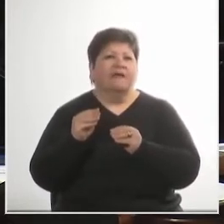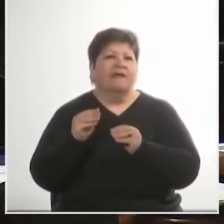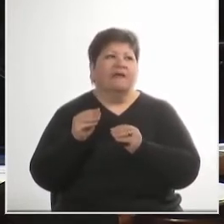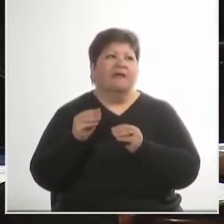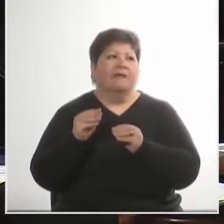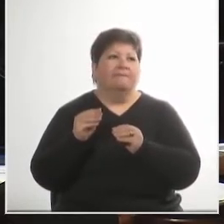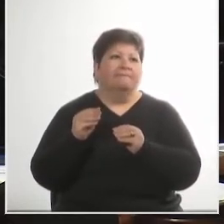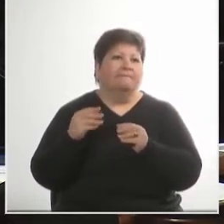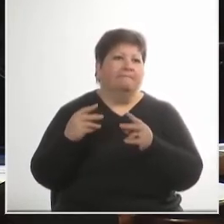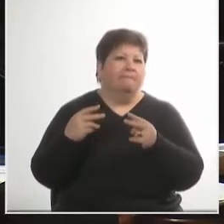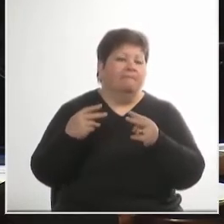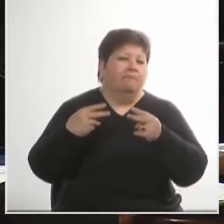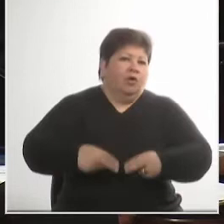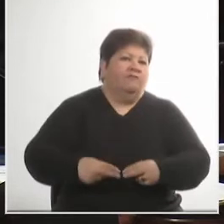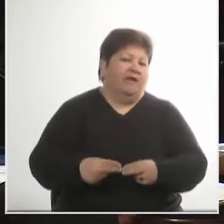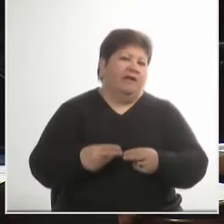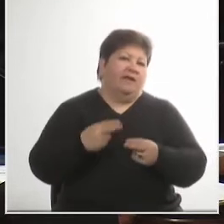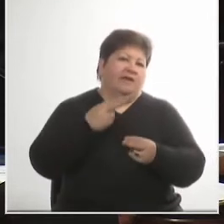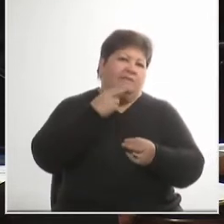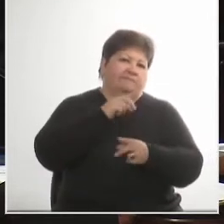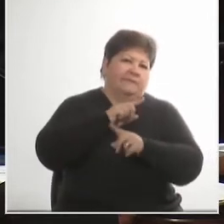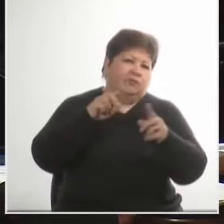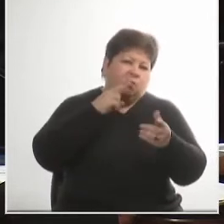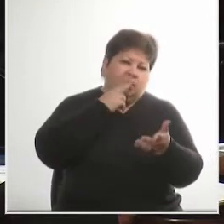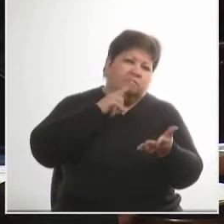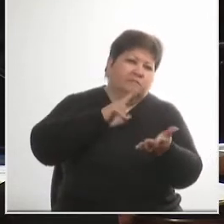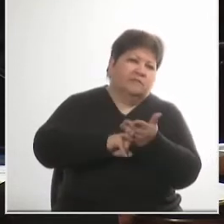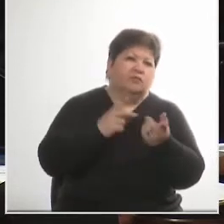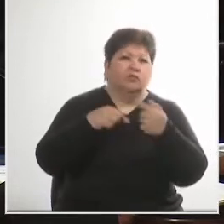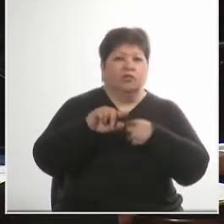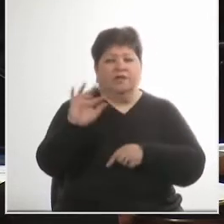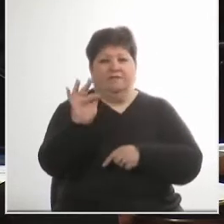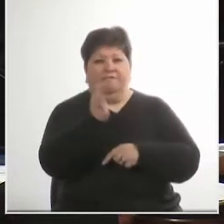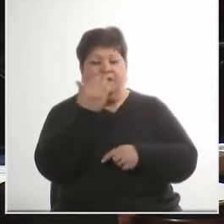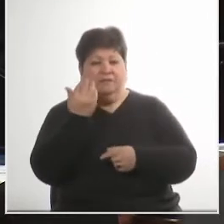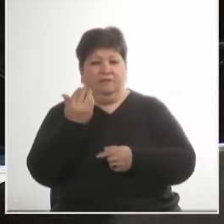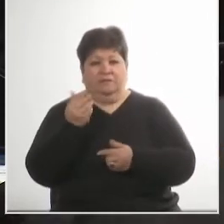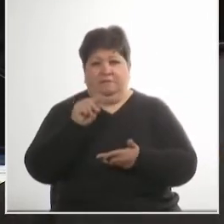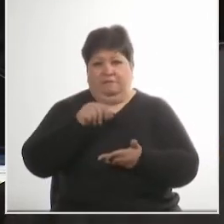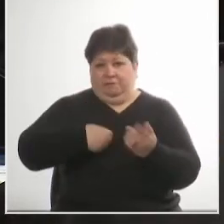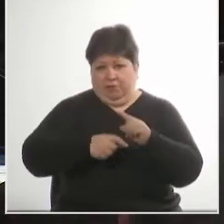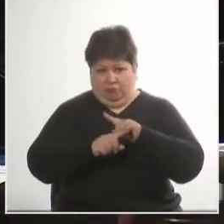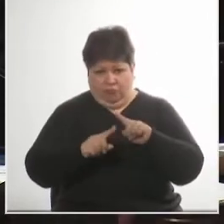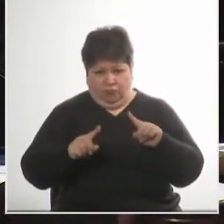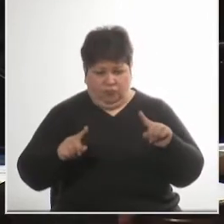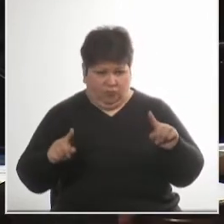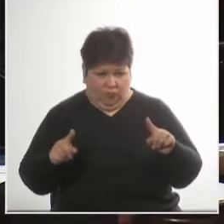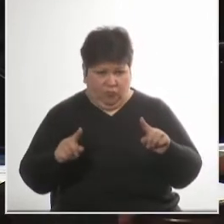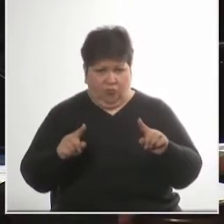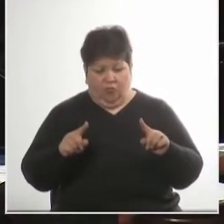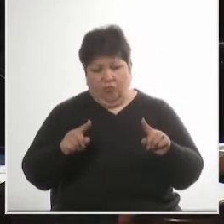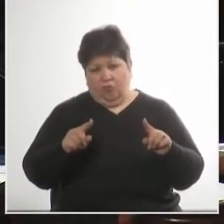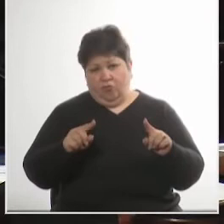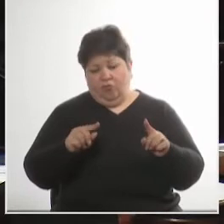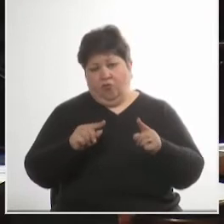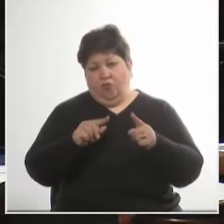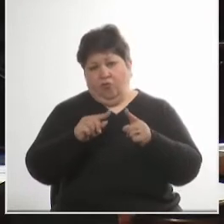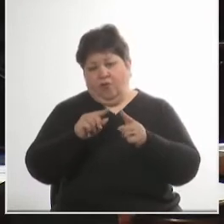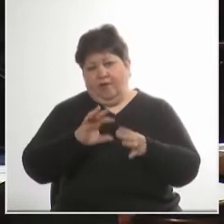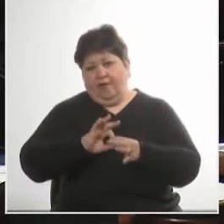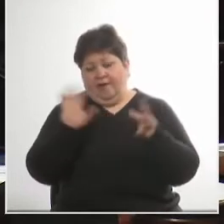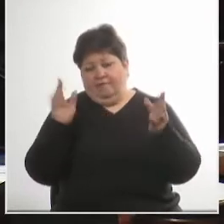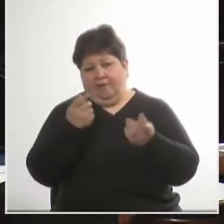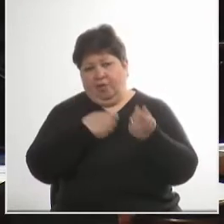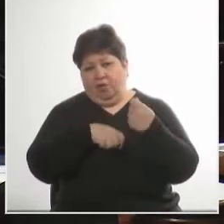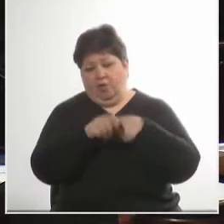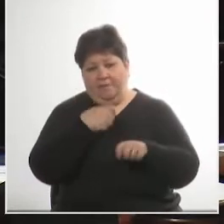Y así hemos visto a Francia negarse a firmar un tratado de libre comercio con el Mercosur por la